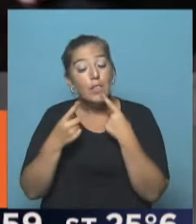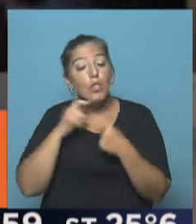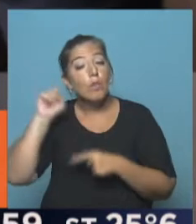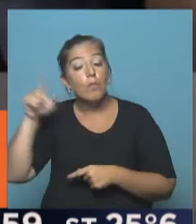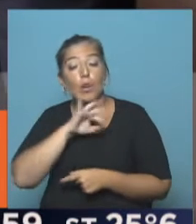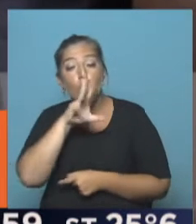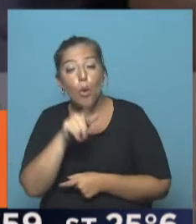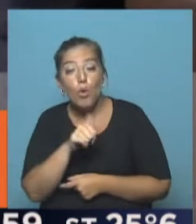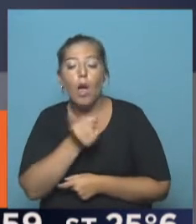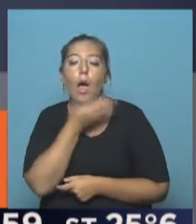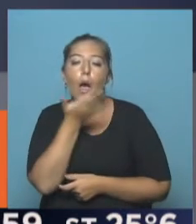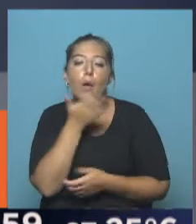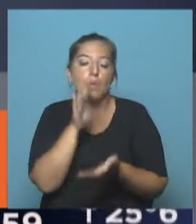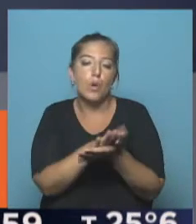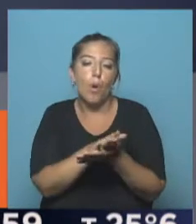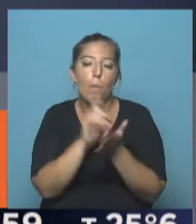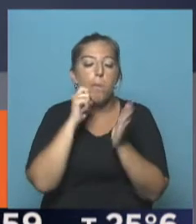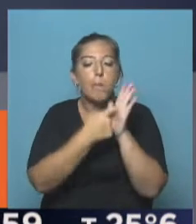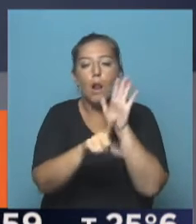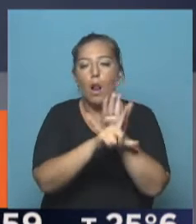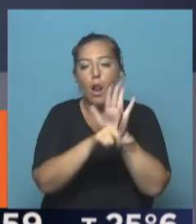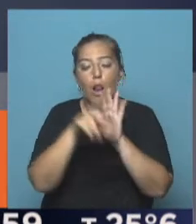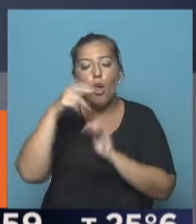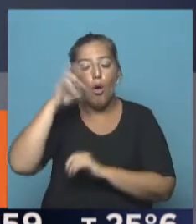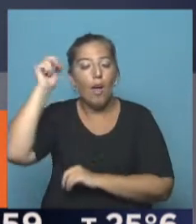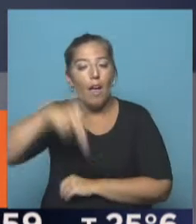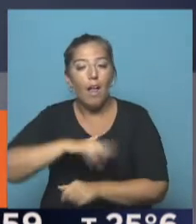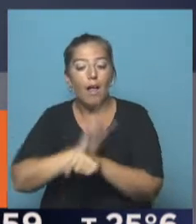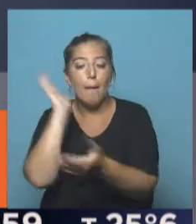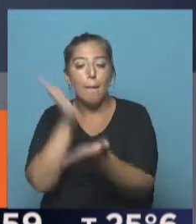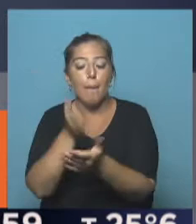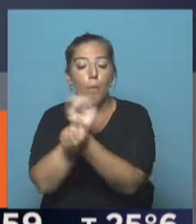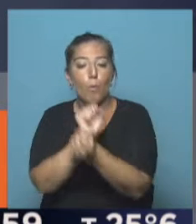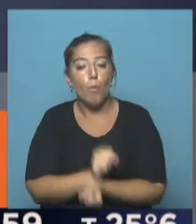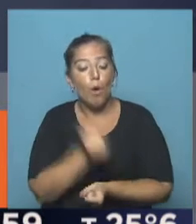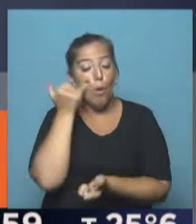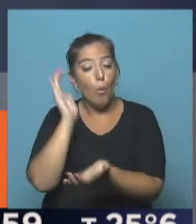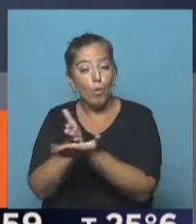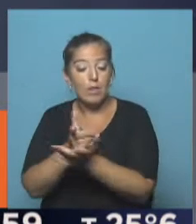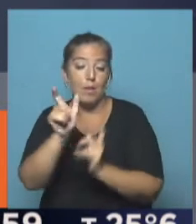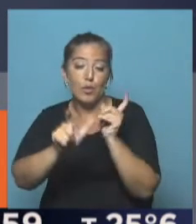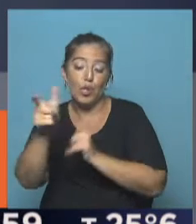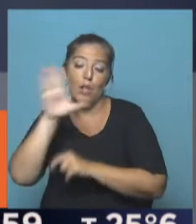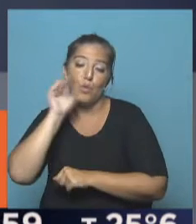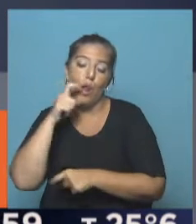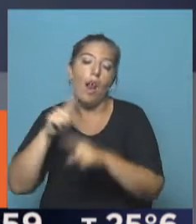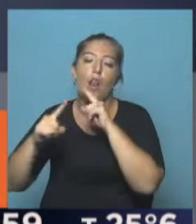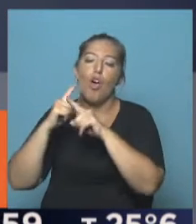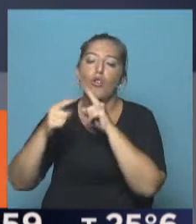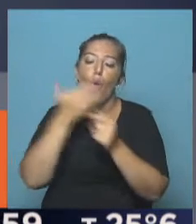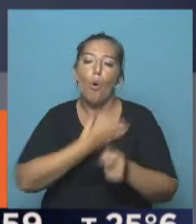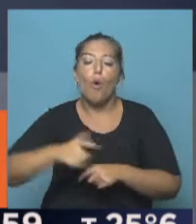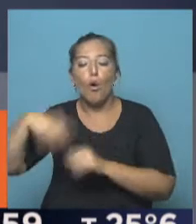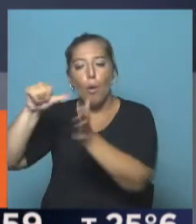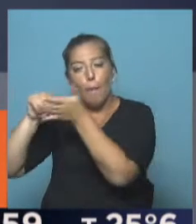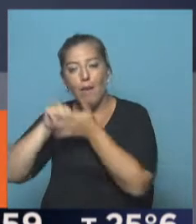rusos constituirían una violación de la ley Logan, que pena con prisión y multas a ciudadanos estadounidenses que negocien con gobiernos